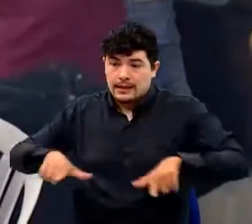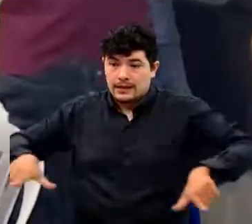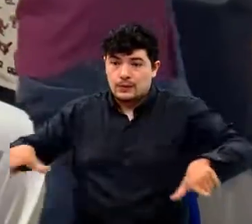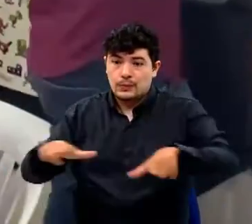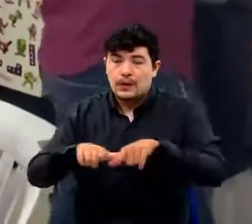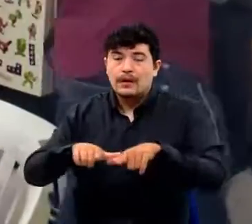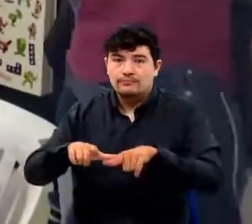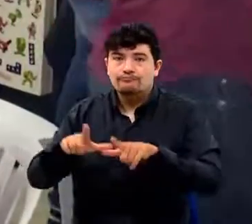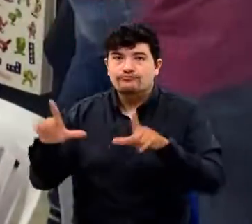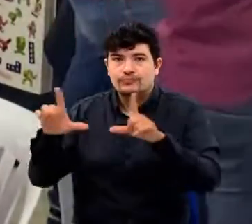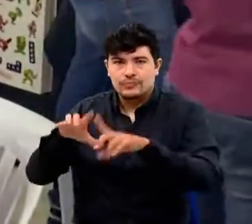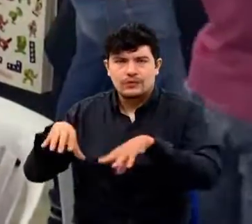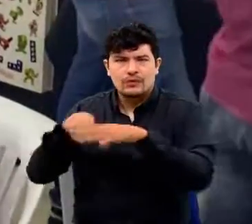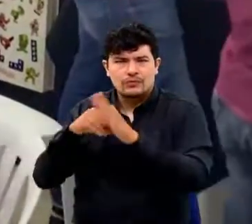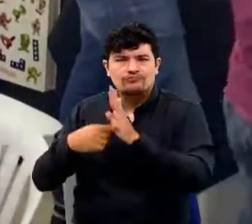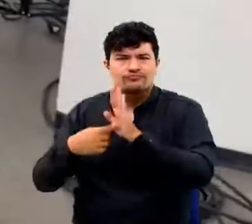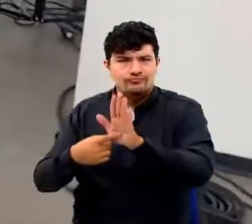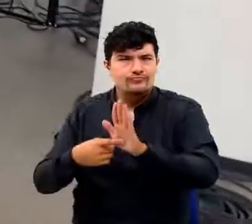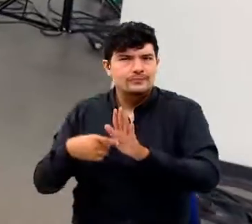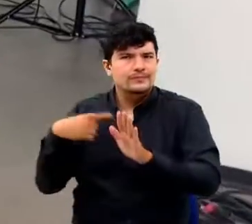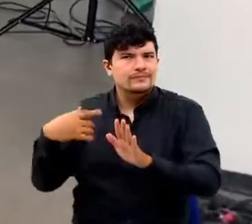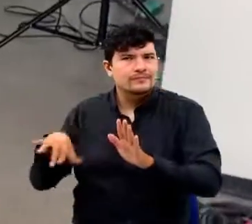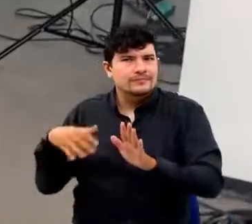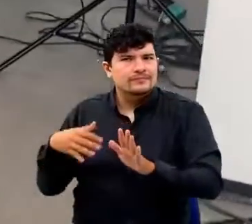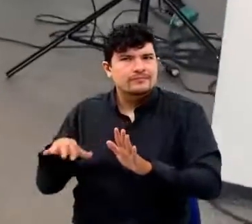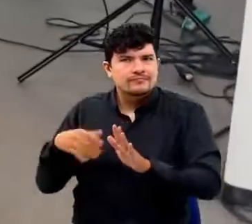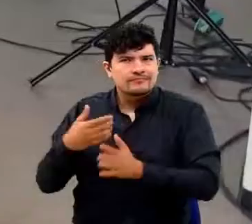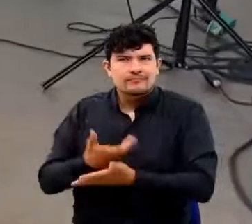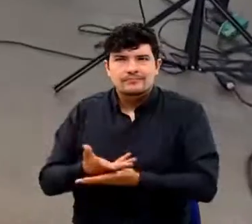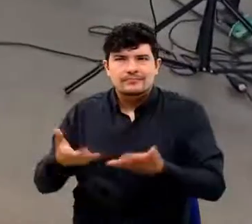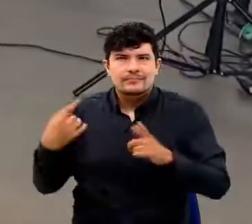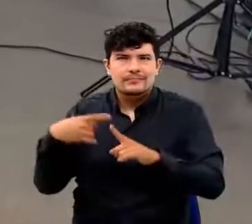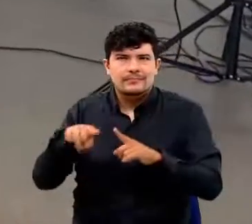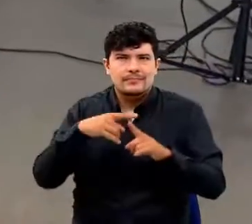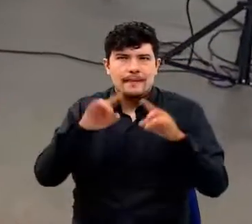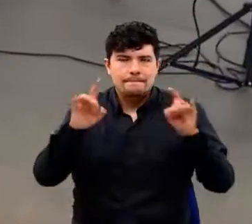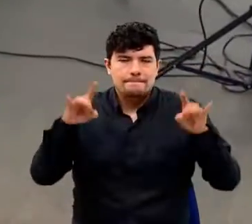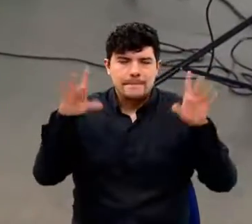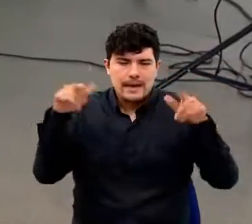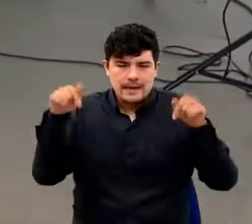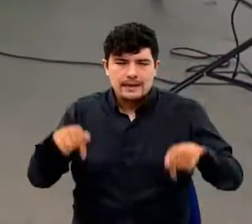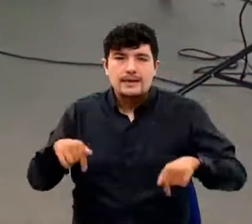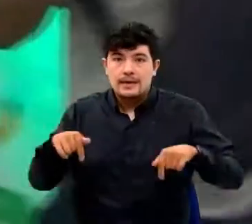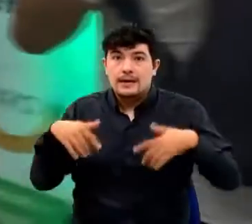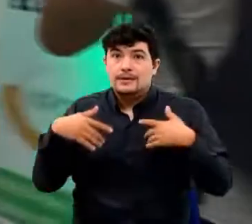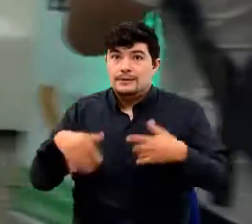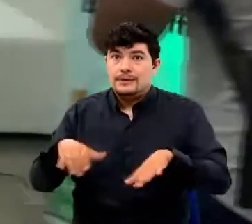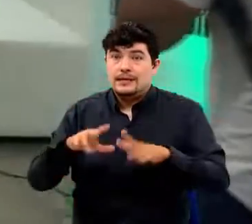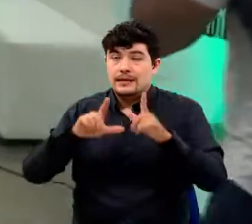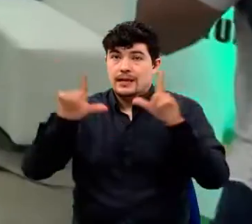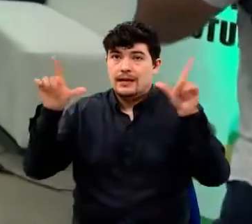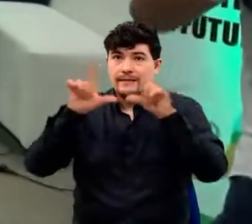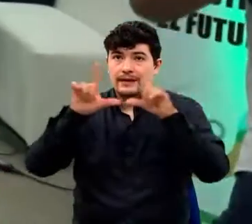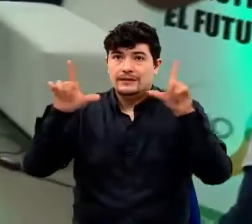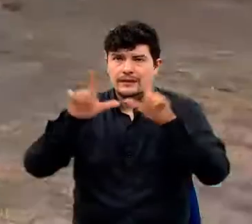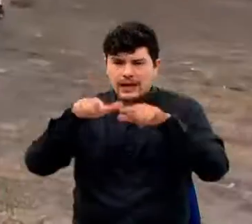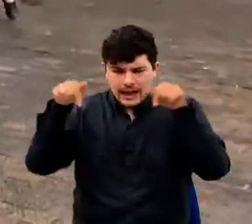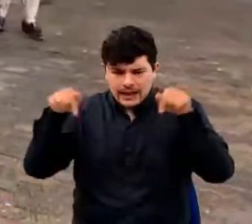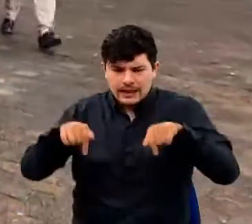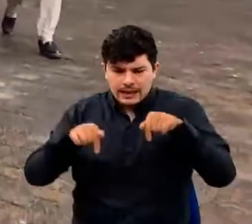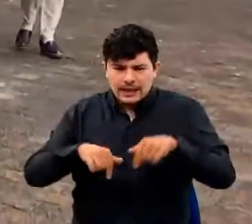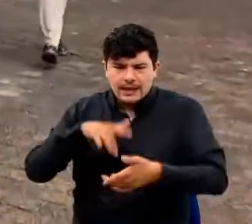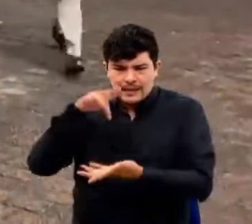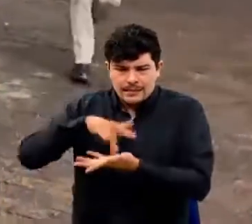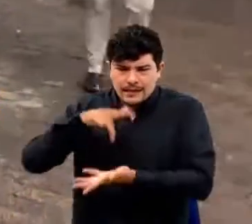stand de nuestro Canal TRO mostrándole a todos los televidentes esta magia, la magia de la televisión. Desde acá, pues